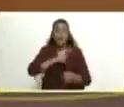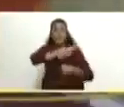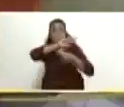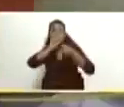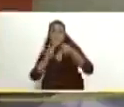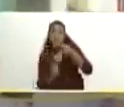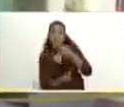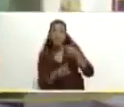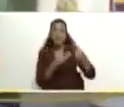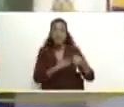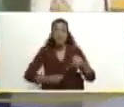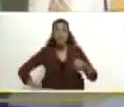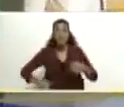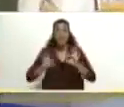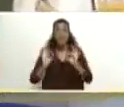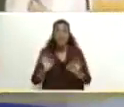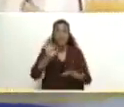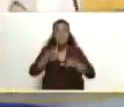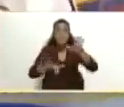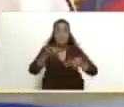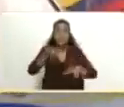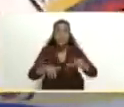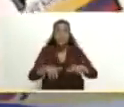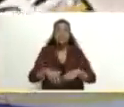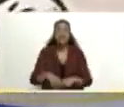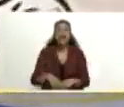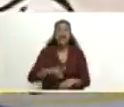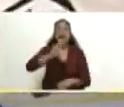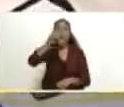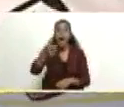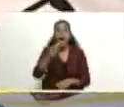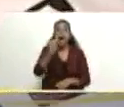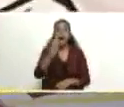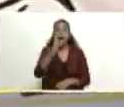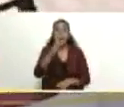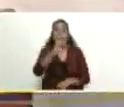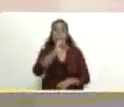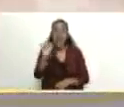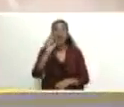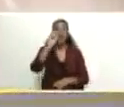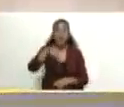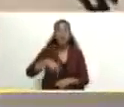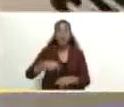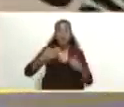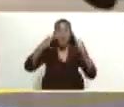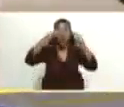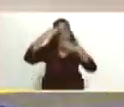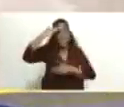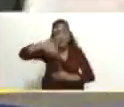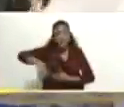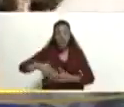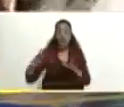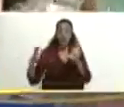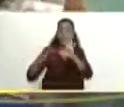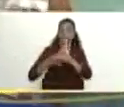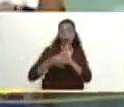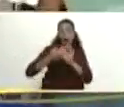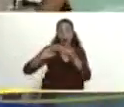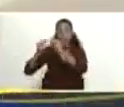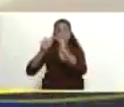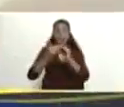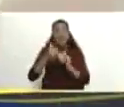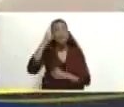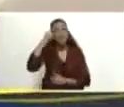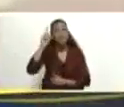vicepresidenta Gabriela Jiménez, de nuestra ministra Magaly Gutiérrez, pero sobre todo de las Bricomiles en unidad cívico-militar. Usted supo,